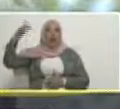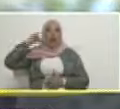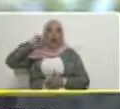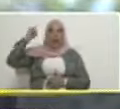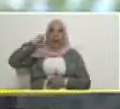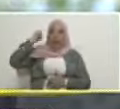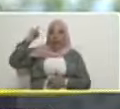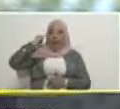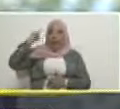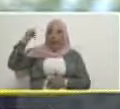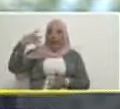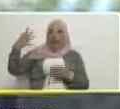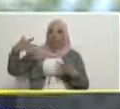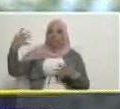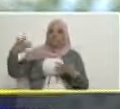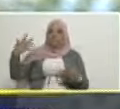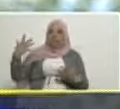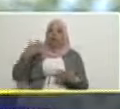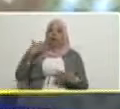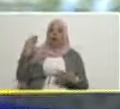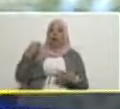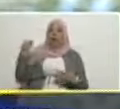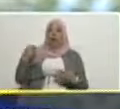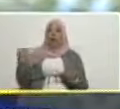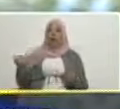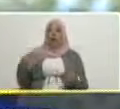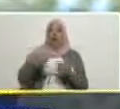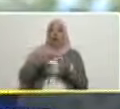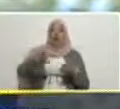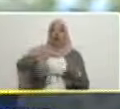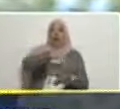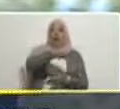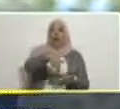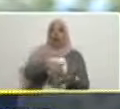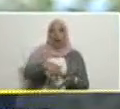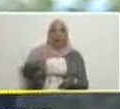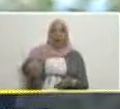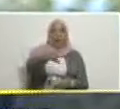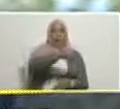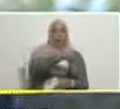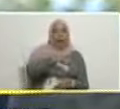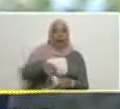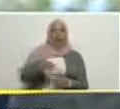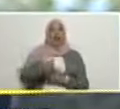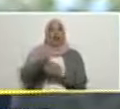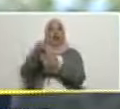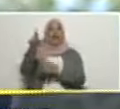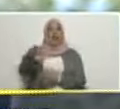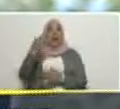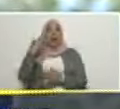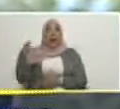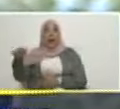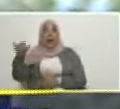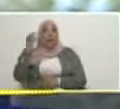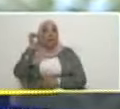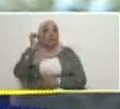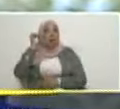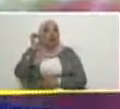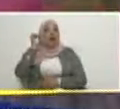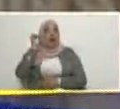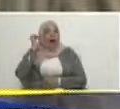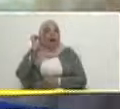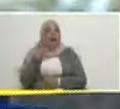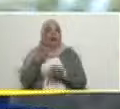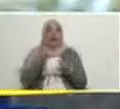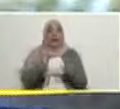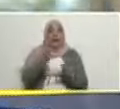misión Venezuela Joven. Y hemos creado, bueno, un gran equipo nacional. Aquí está Andy y Elizabeth también, que son parte de ese equipo nacional de los